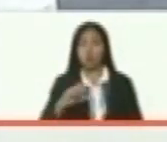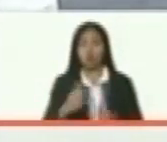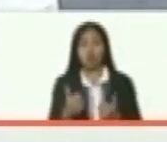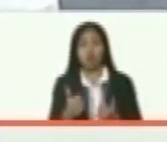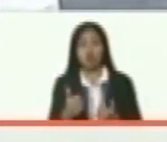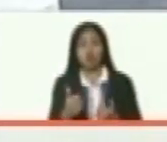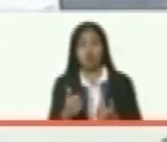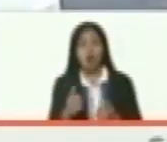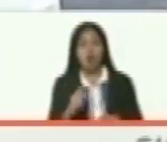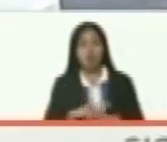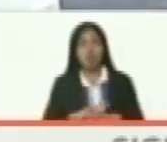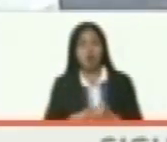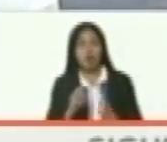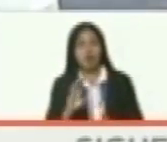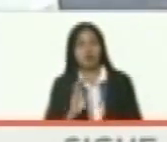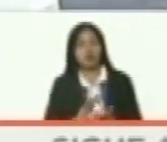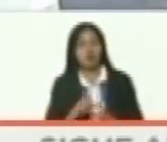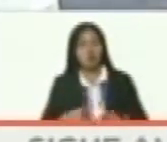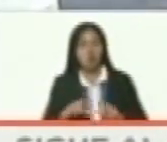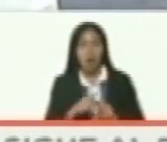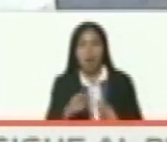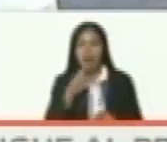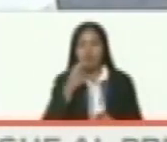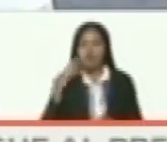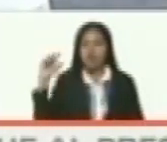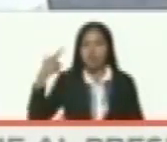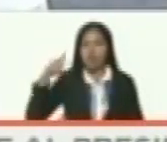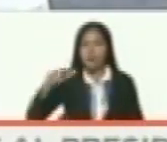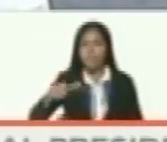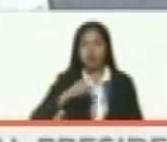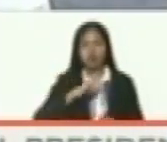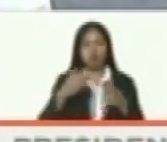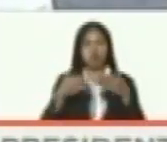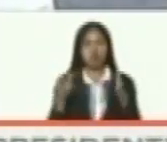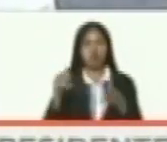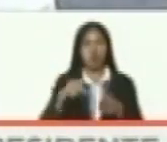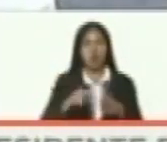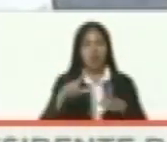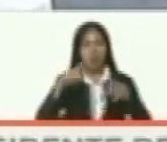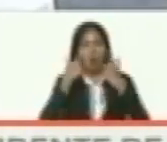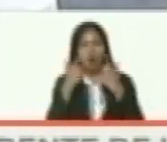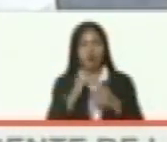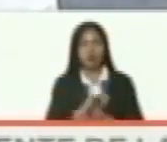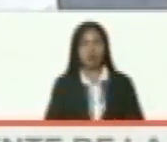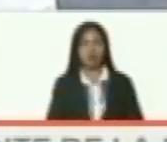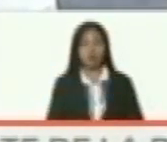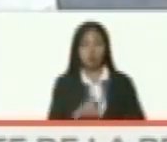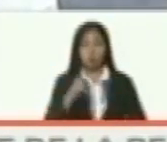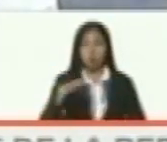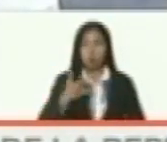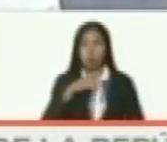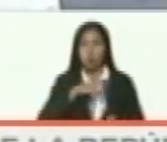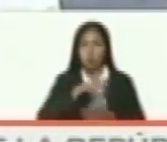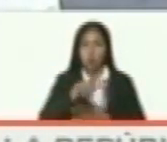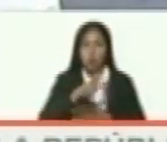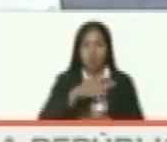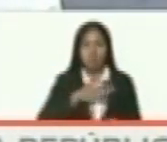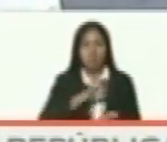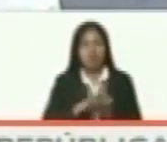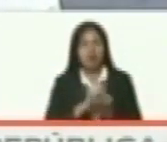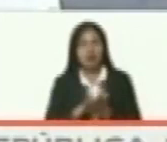este centro moderno de transporte que estamos inaugurando aquí en La Guaira, usted podrá viajar